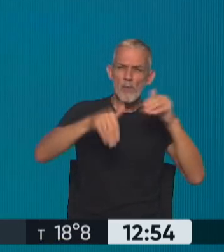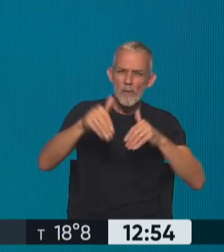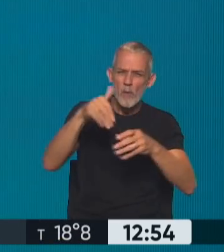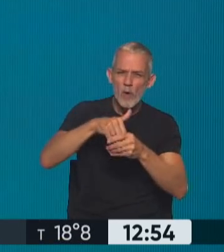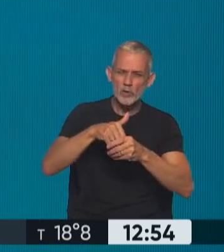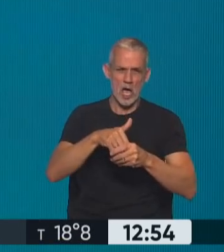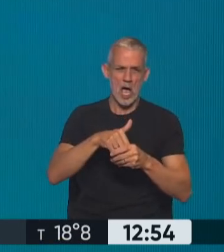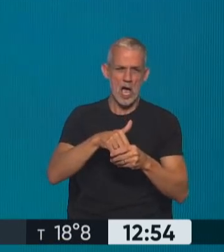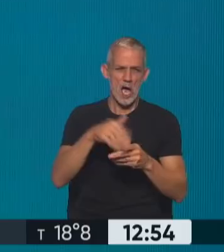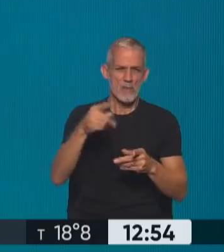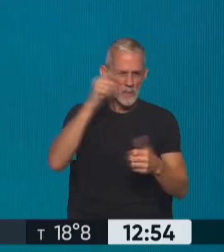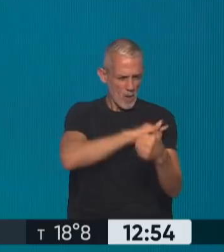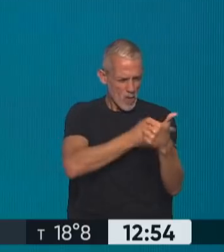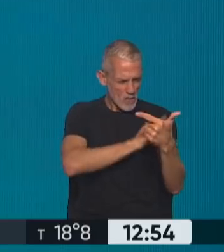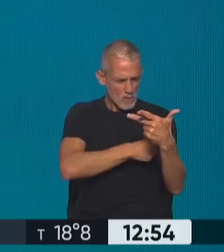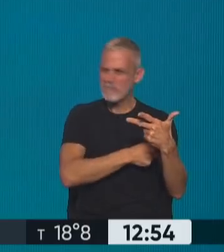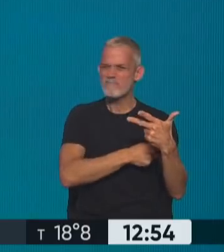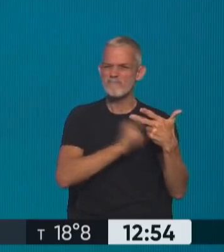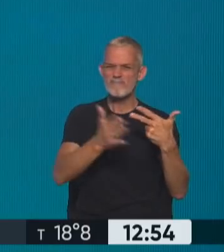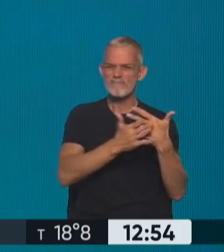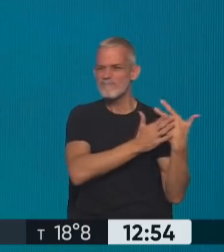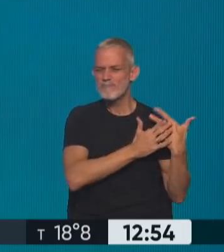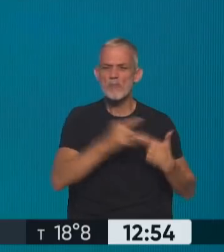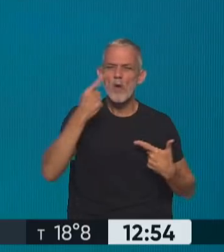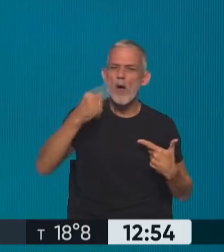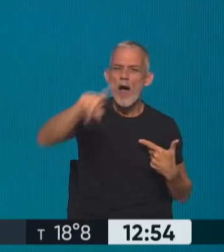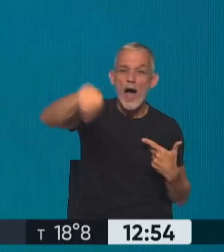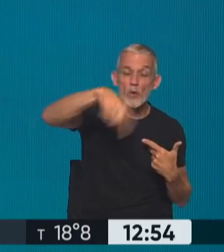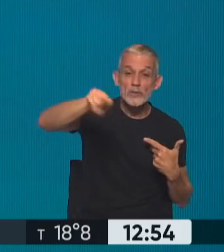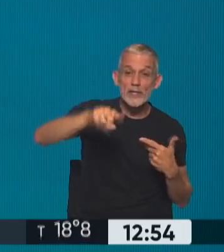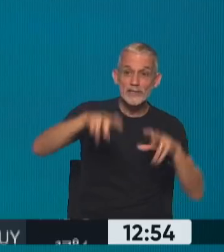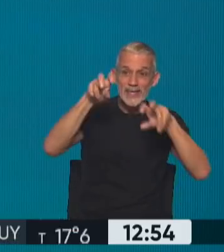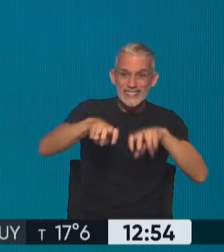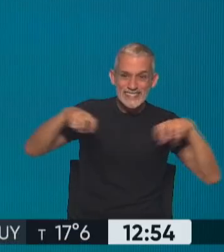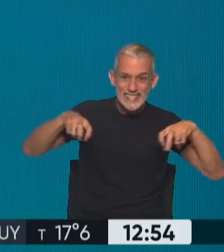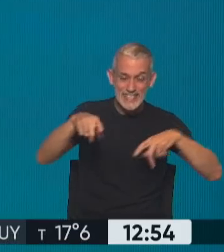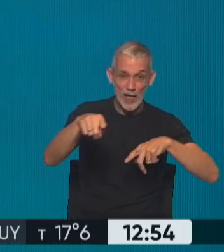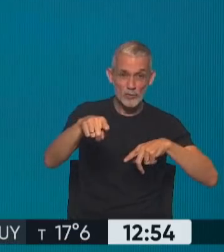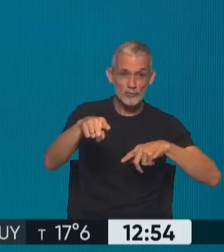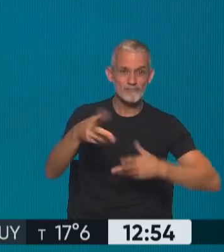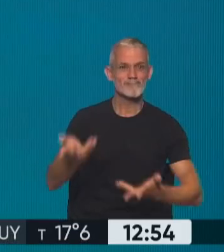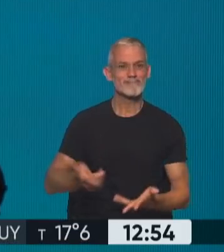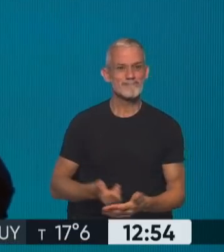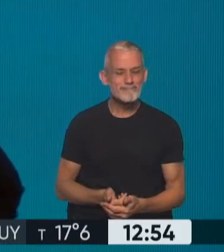juzgan a ninguno de esos poderes. Juzgan a ustedes, los que están sentados en las bancas, que